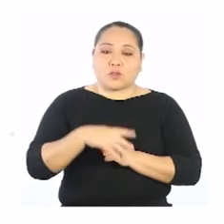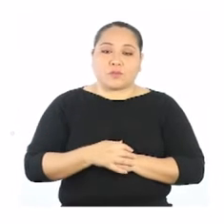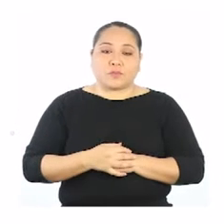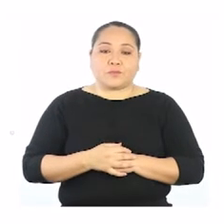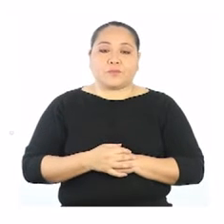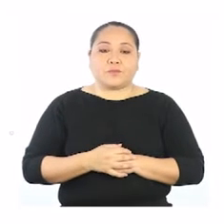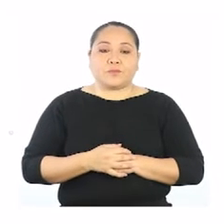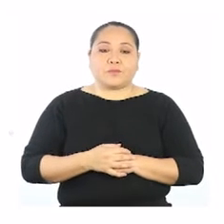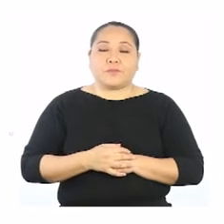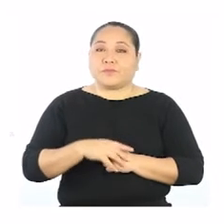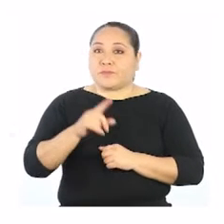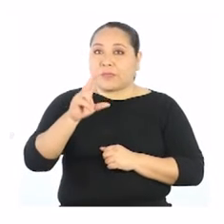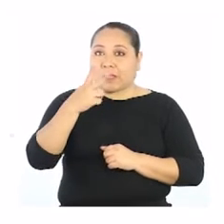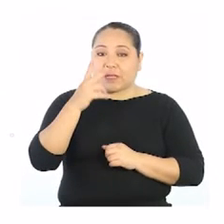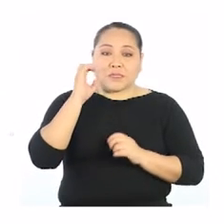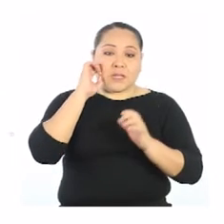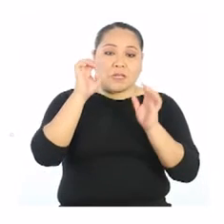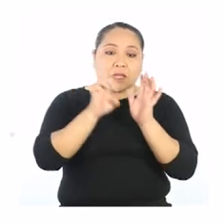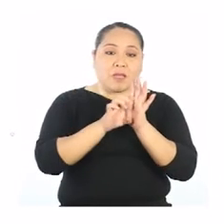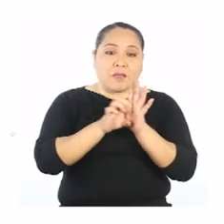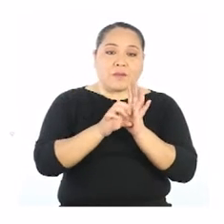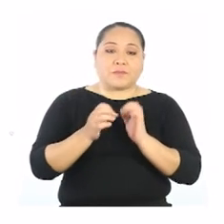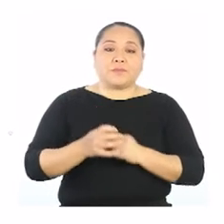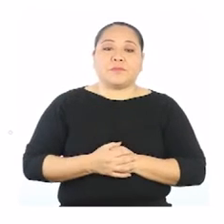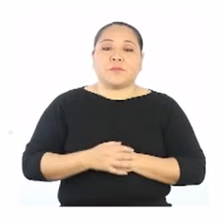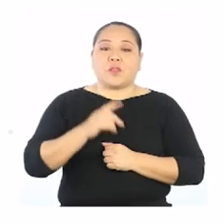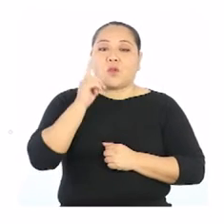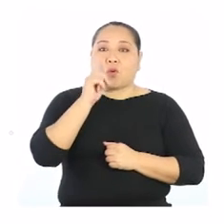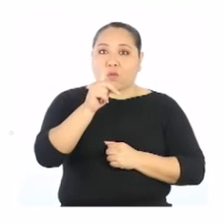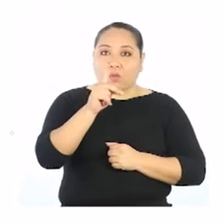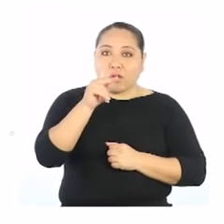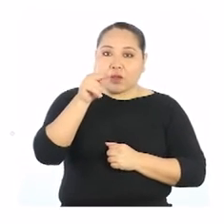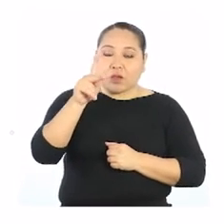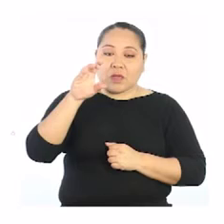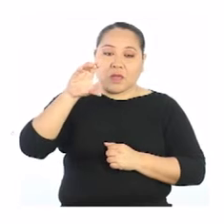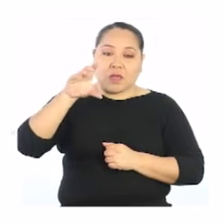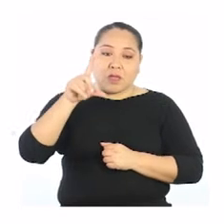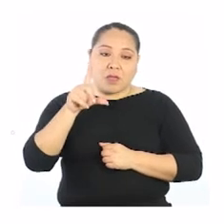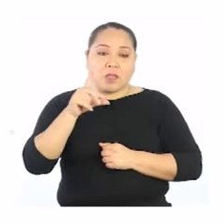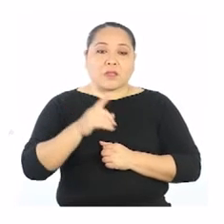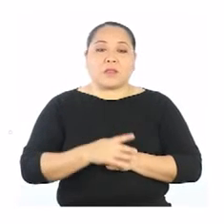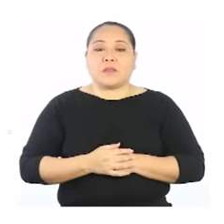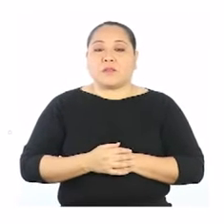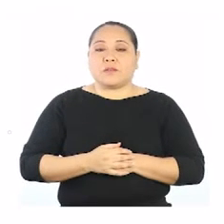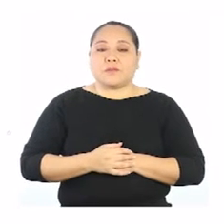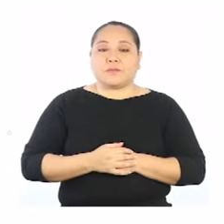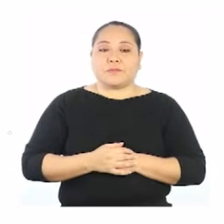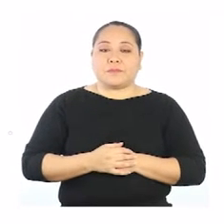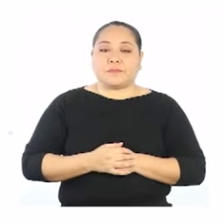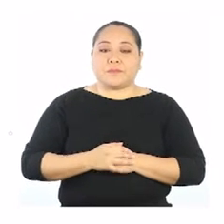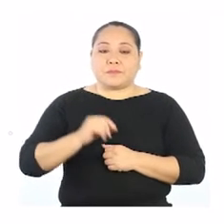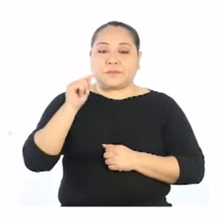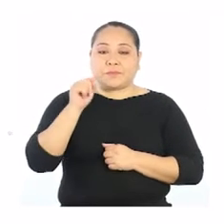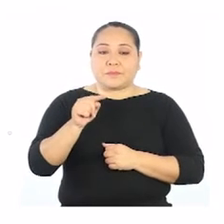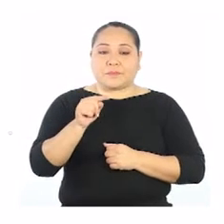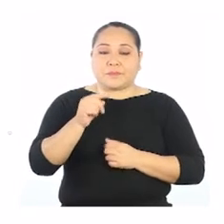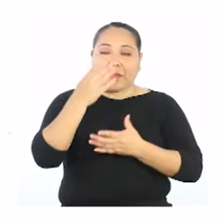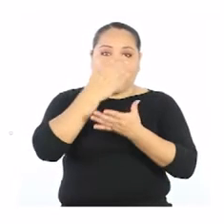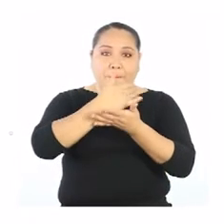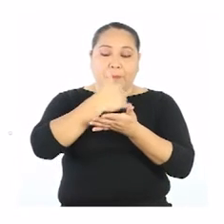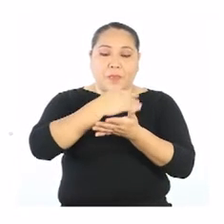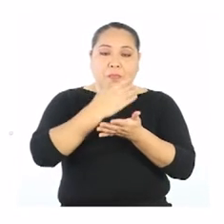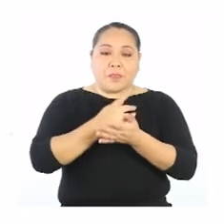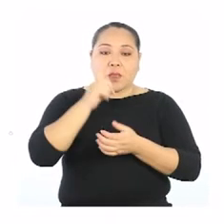oxígeno, gas. En el tercer ejemplo, una molécula de perclorato de potasio, sólido,